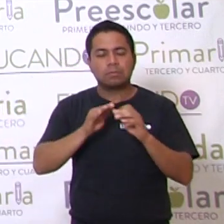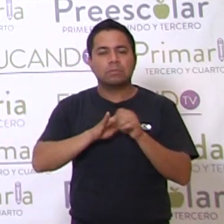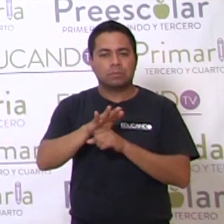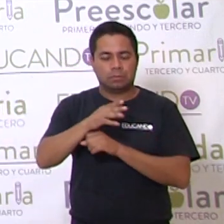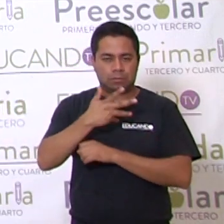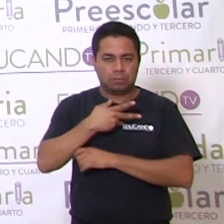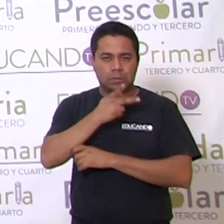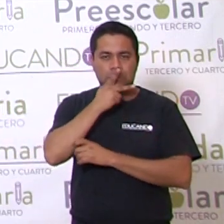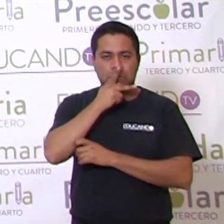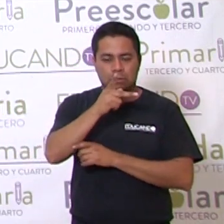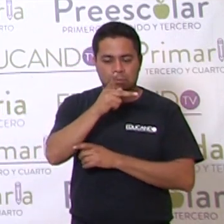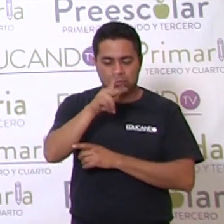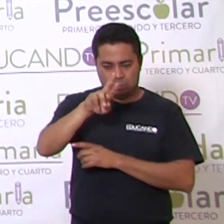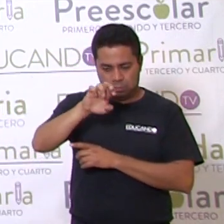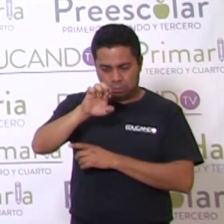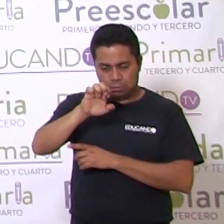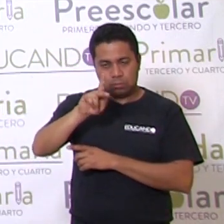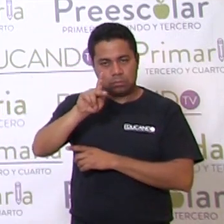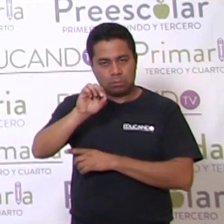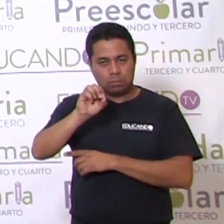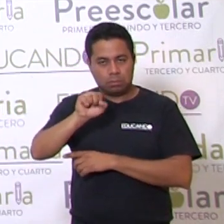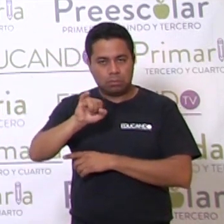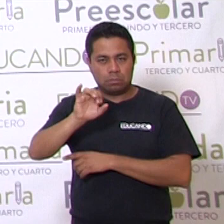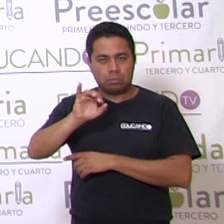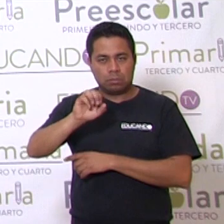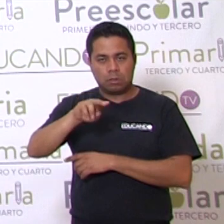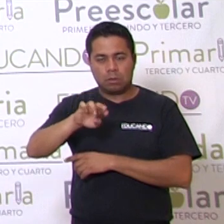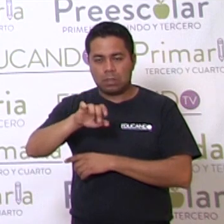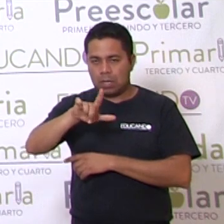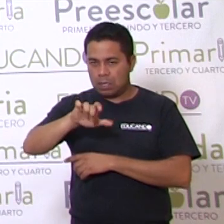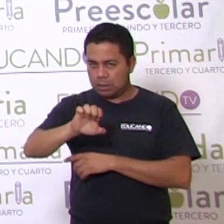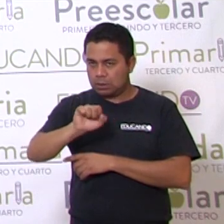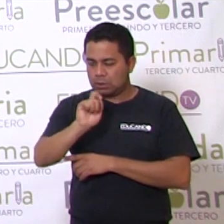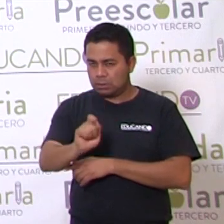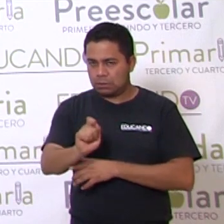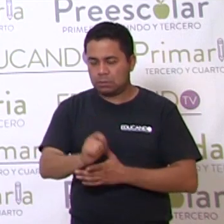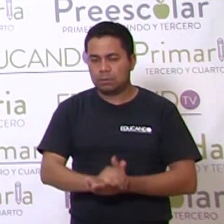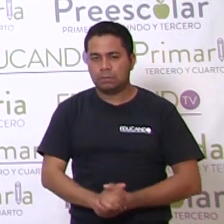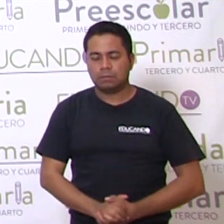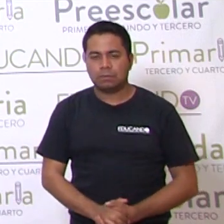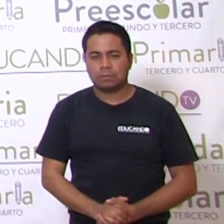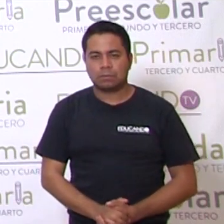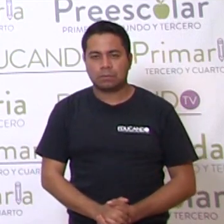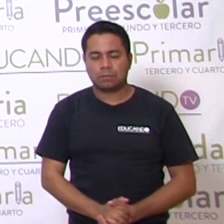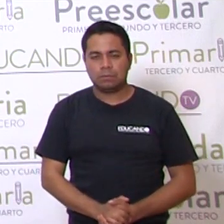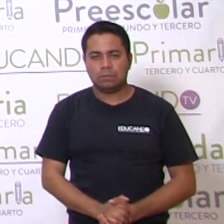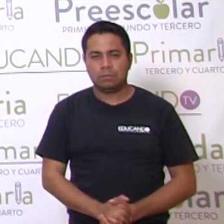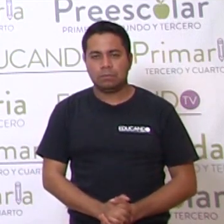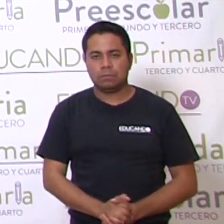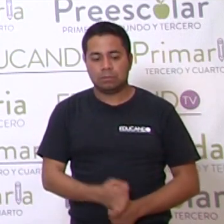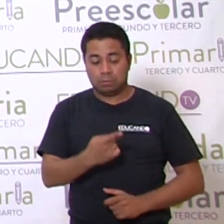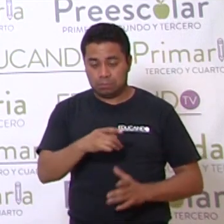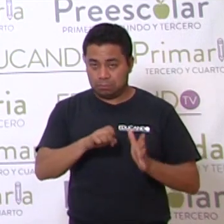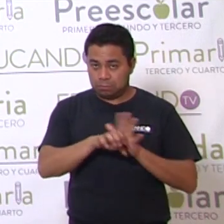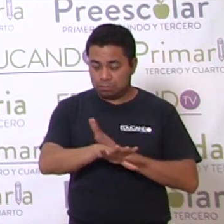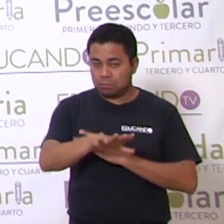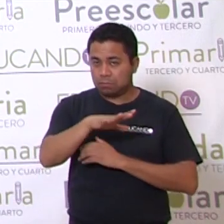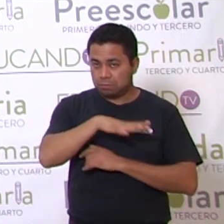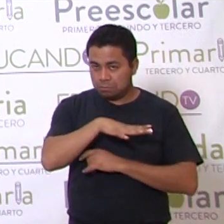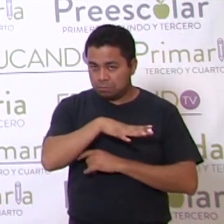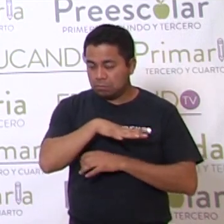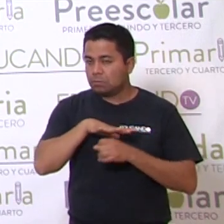frases preposicionales. Y las frases preposicionales vamos a tener